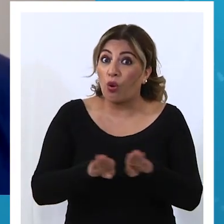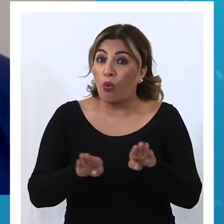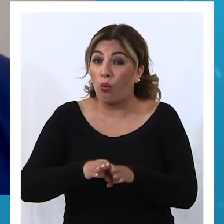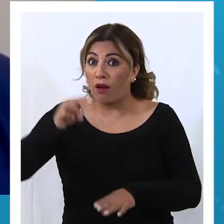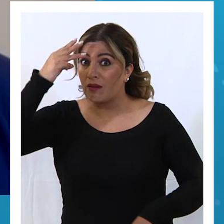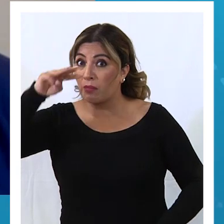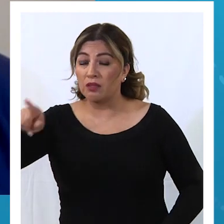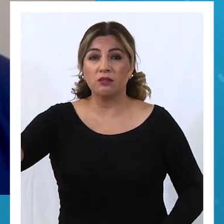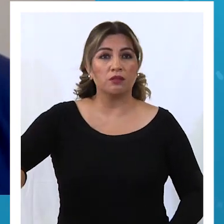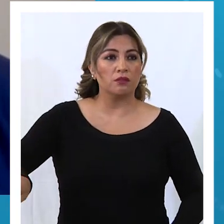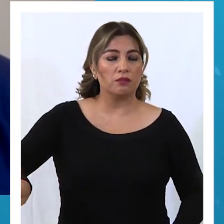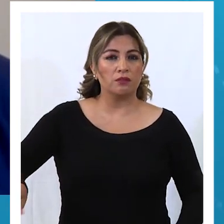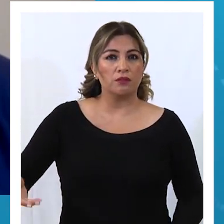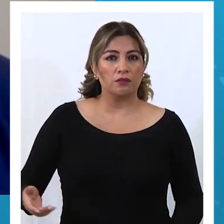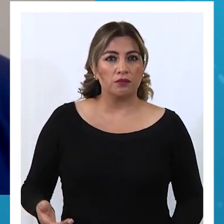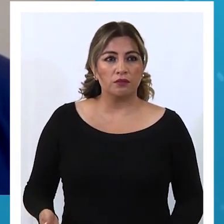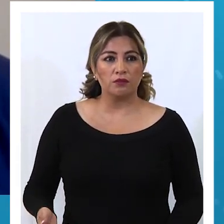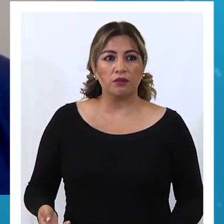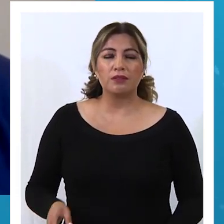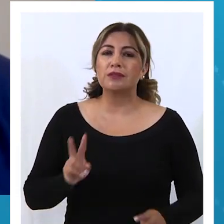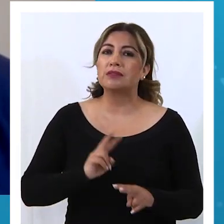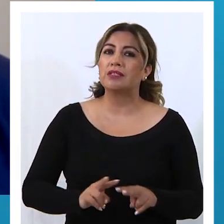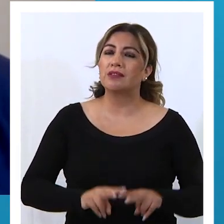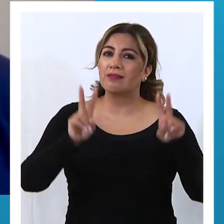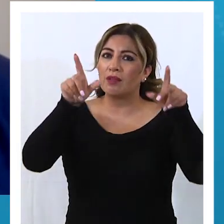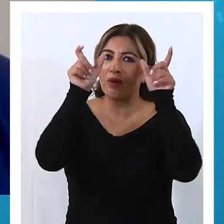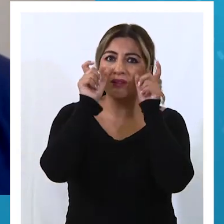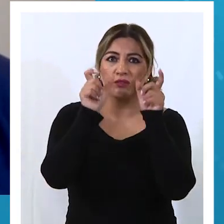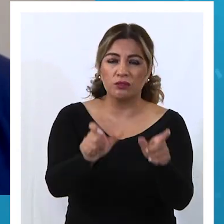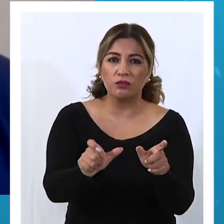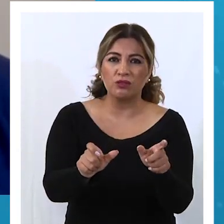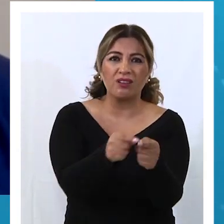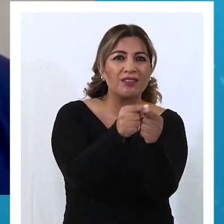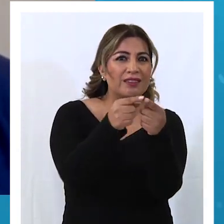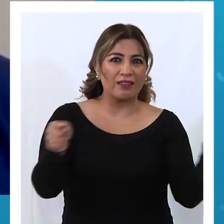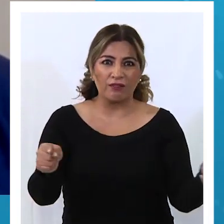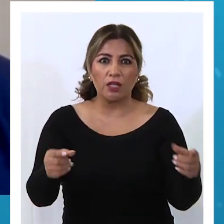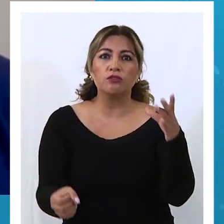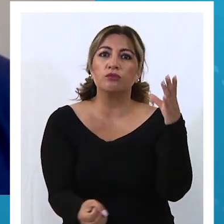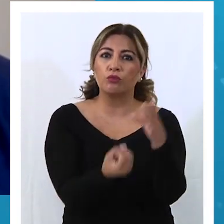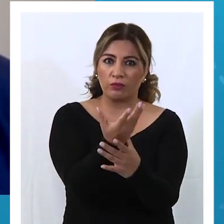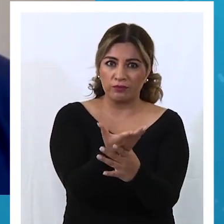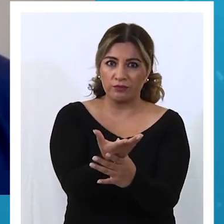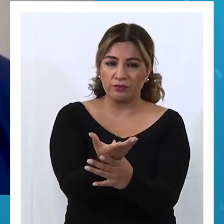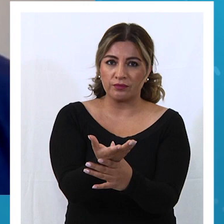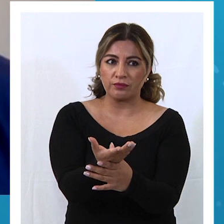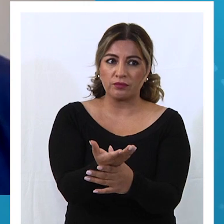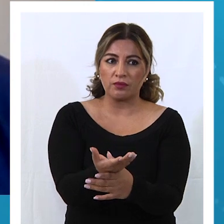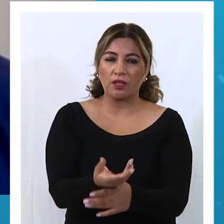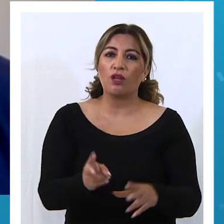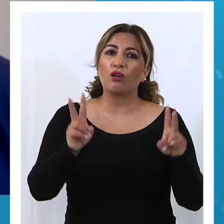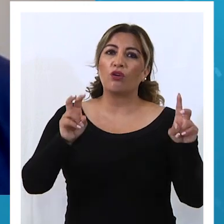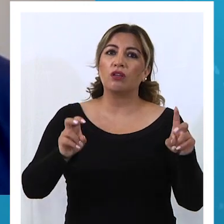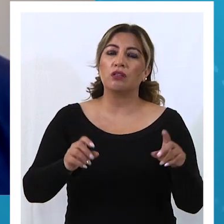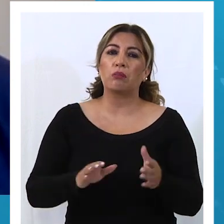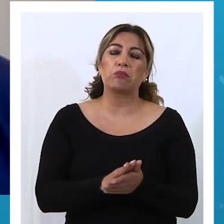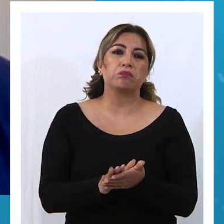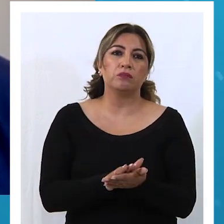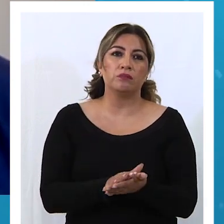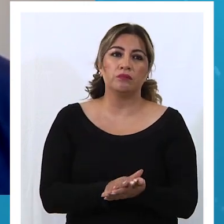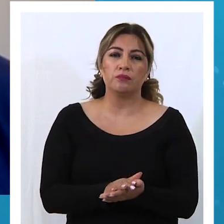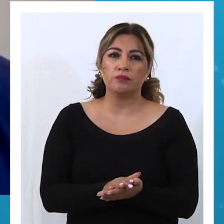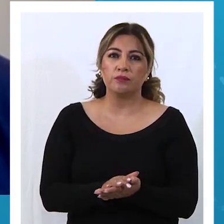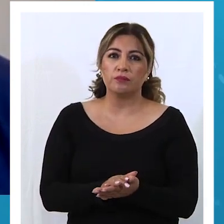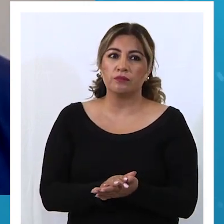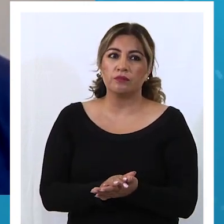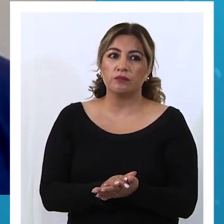México, pero obviamente que se tomaron medidas que son distintas, que son nuevas y que tienen que ver con la distancia social, tienen que ver